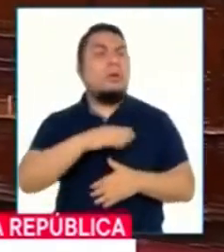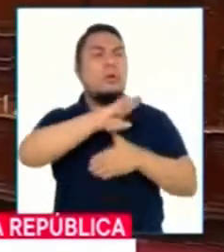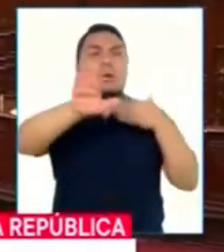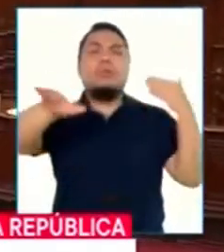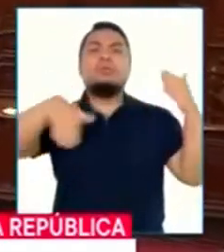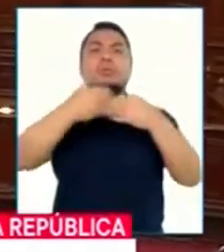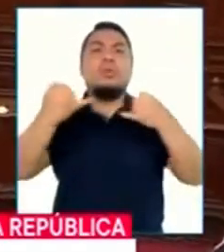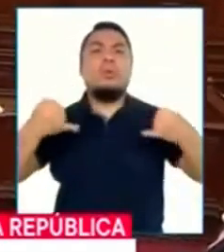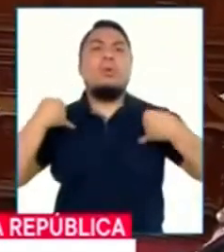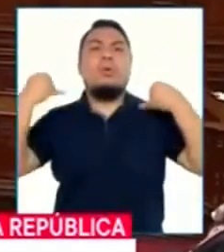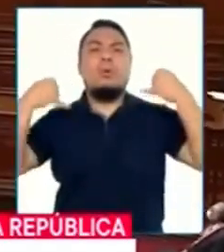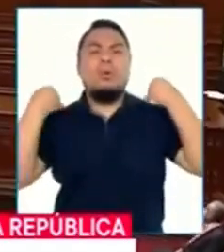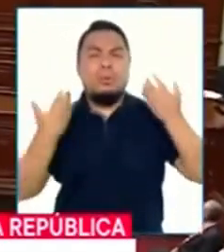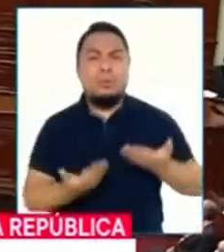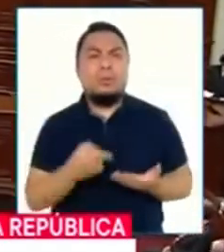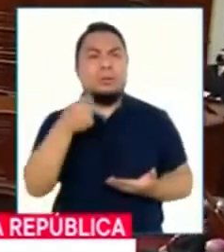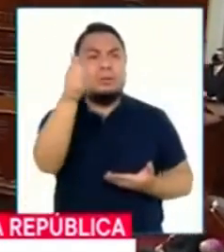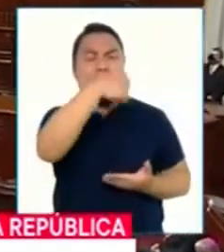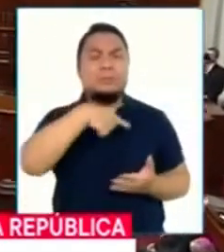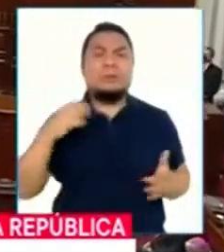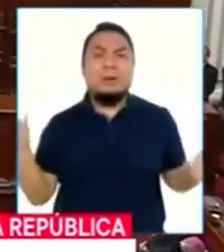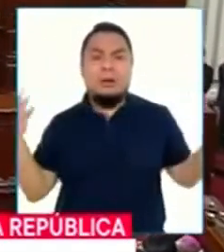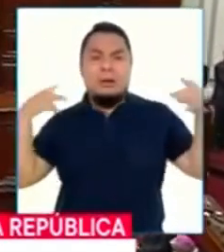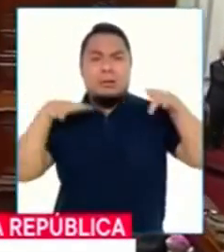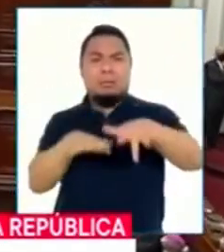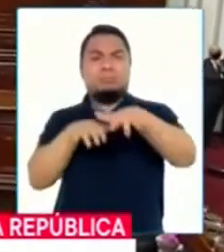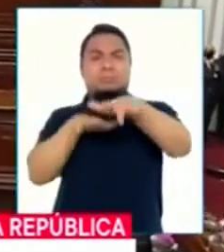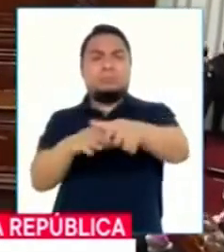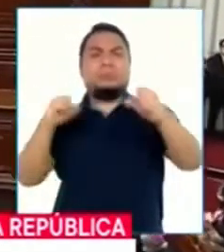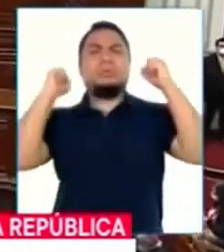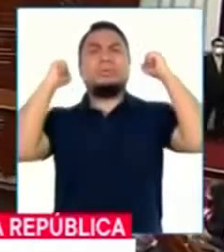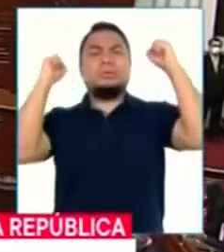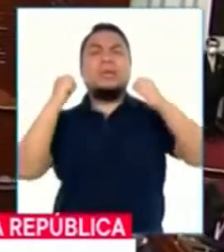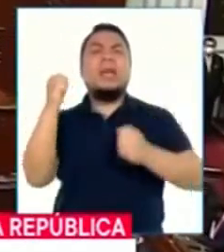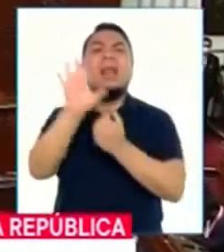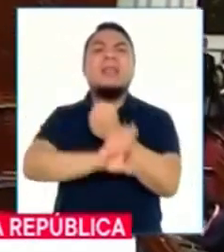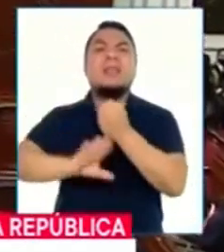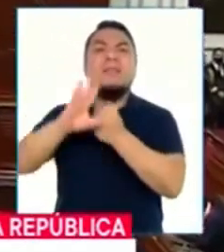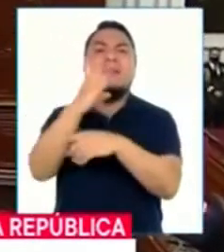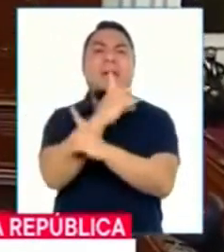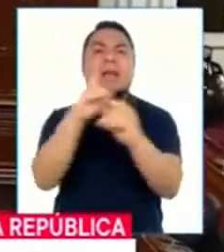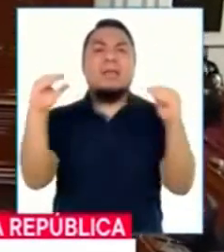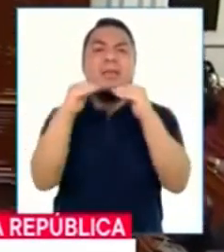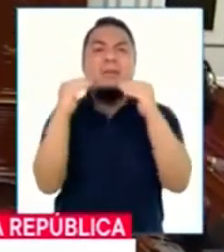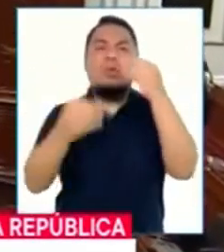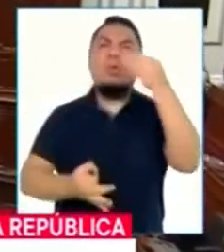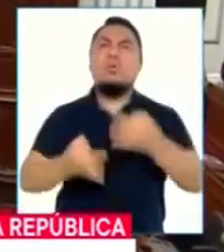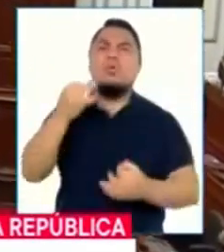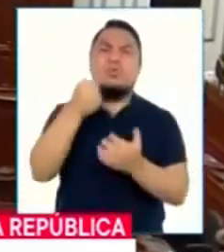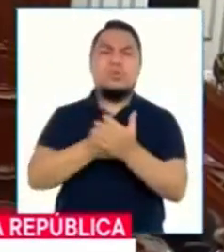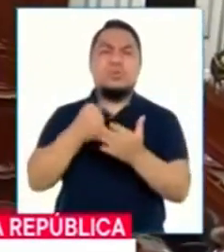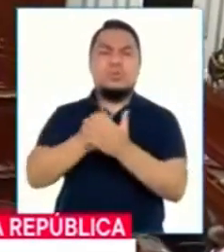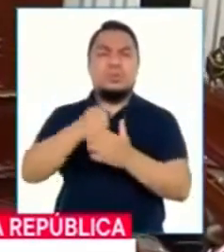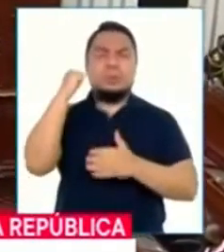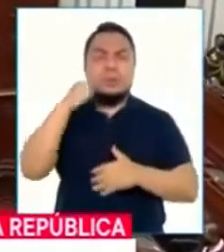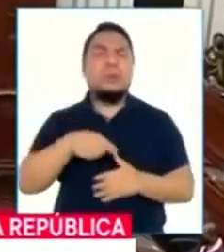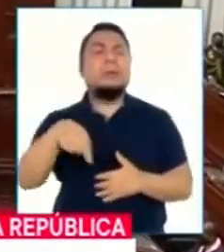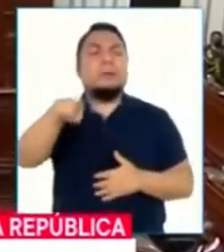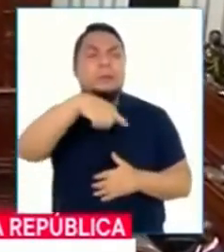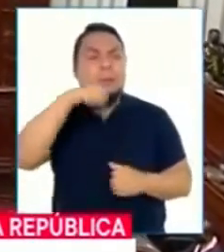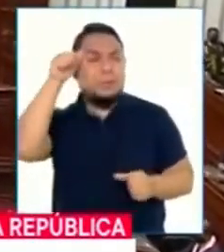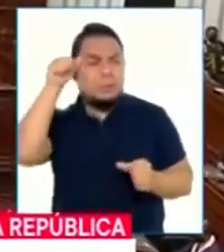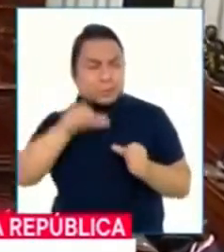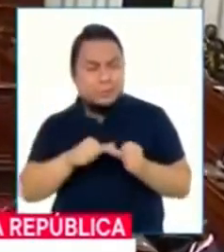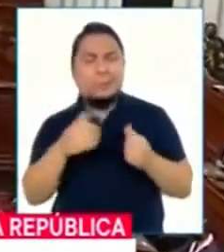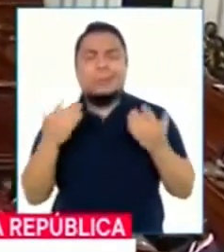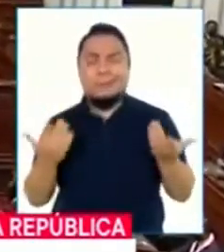los jóvenes que marcharon por defender la democracia y que nos hicieron recordar a muchos